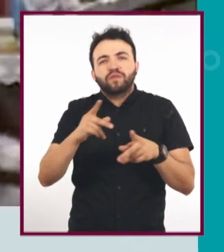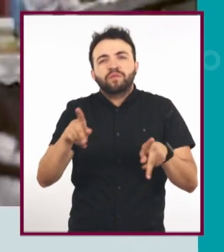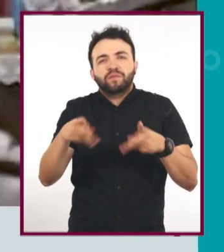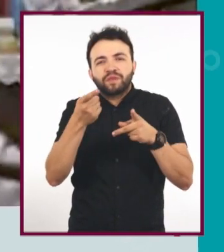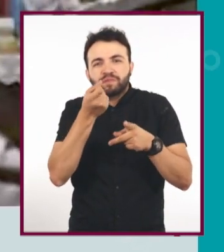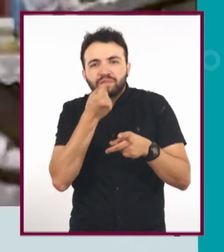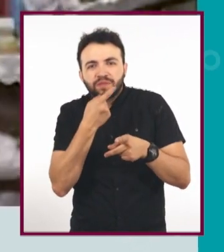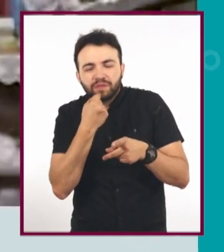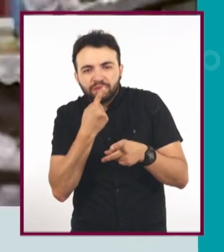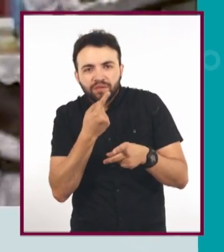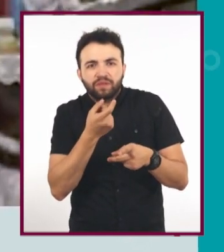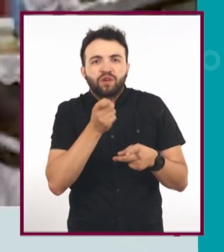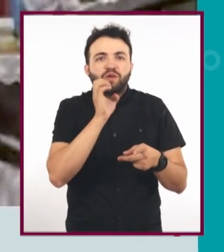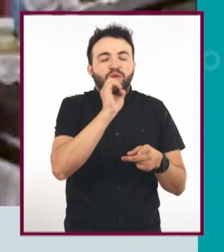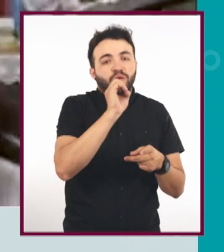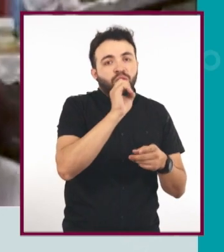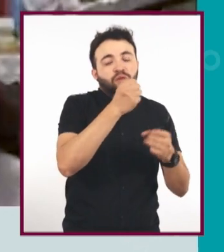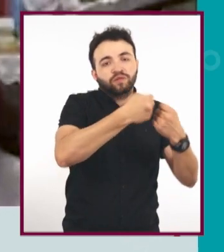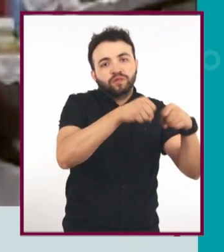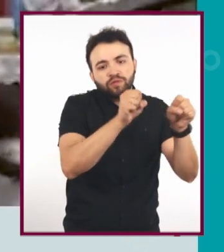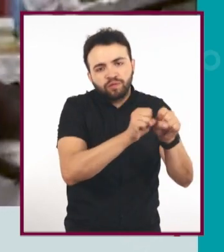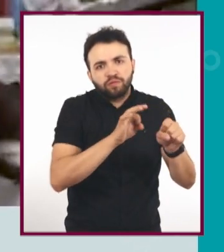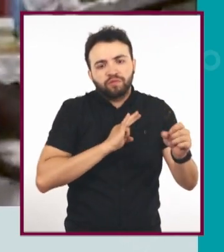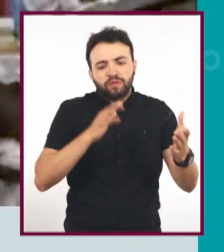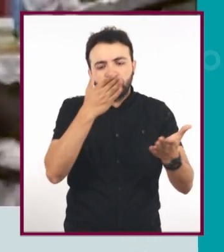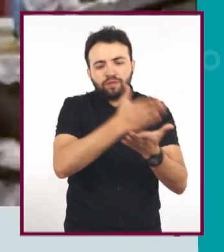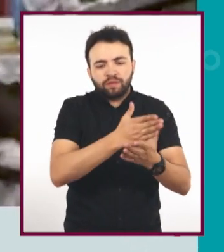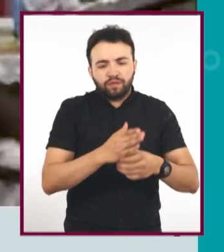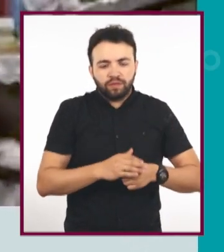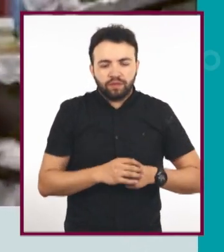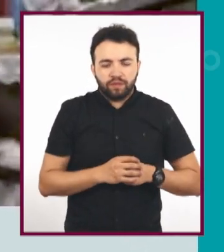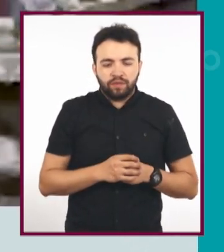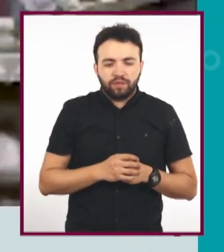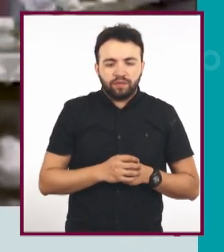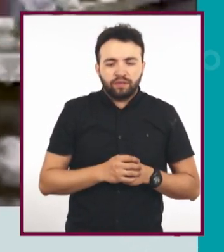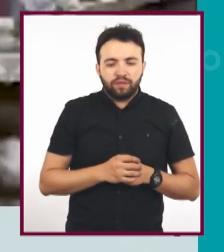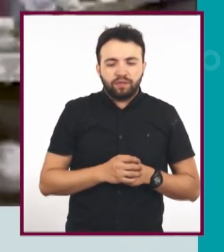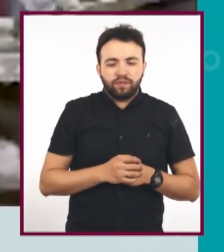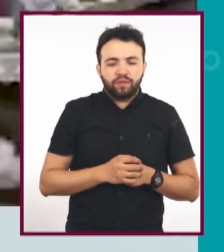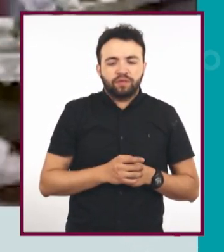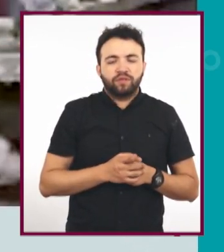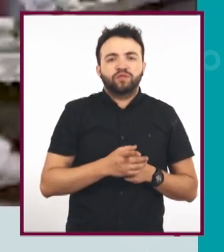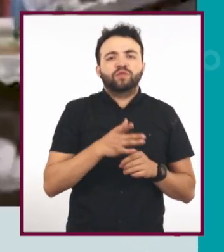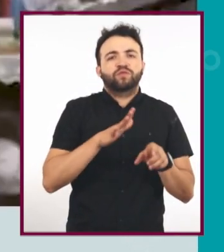DIU y el implante, esos pues van por